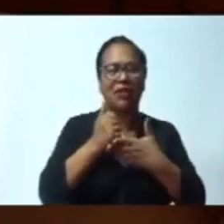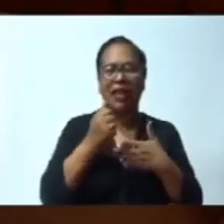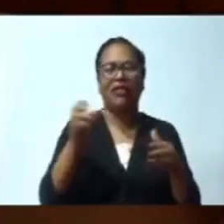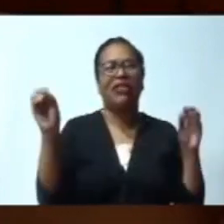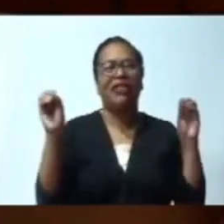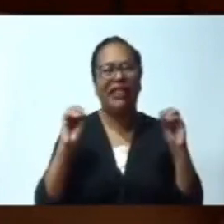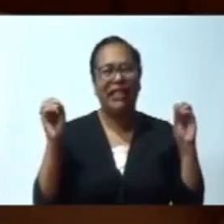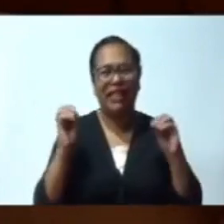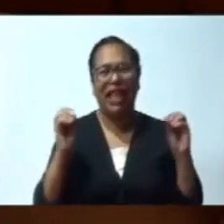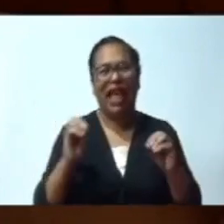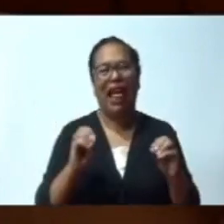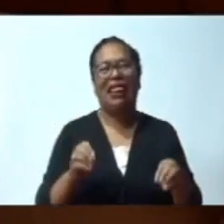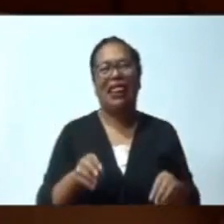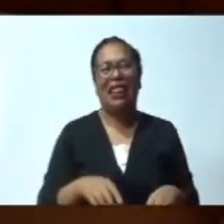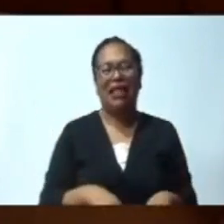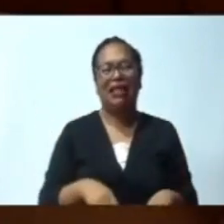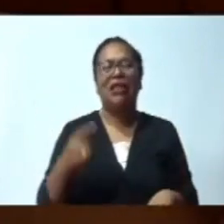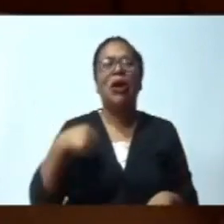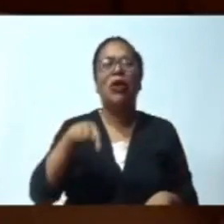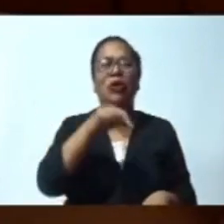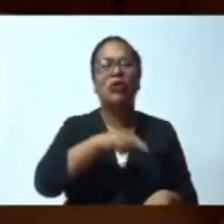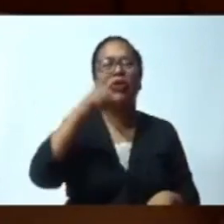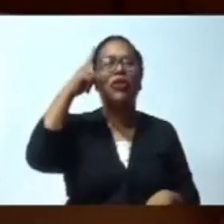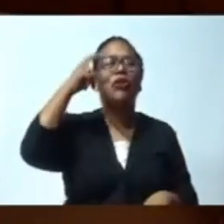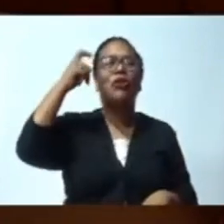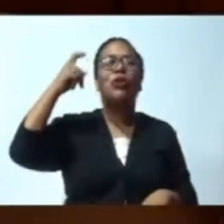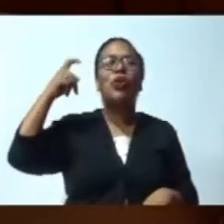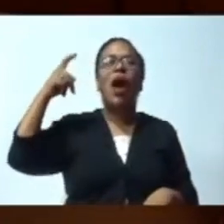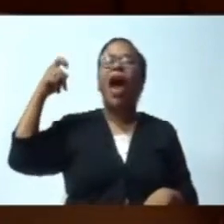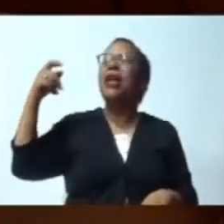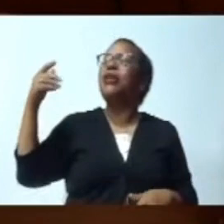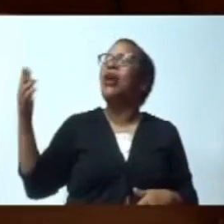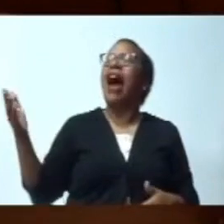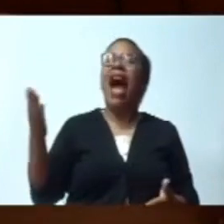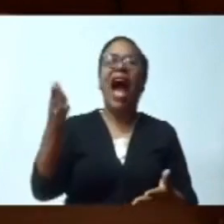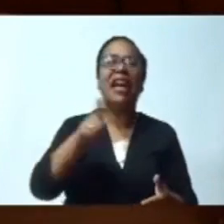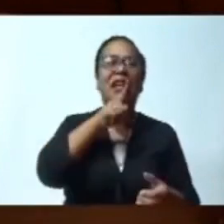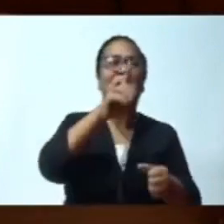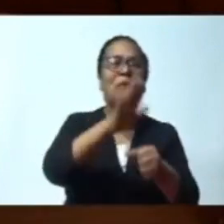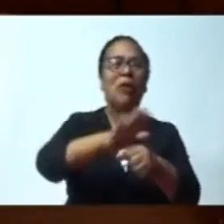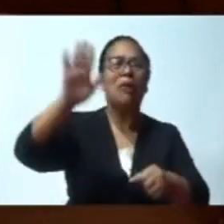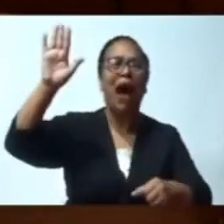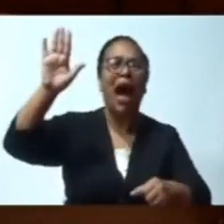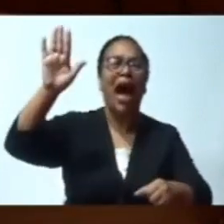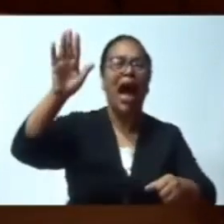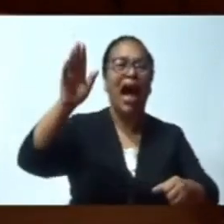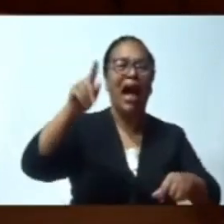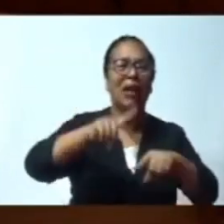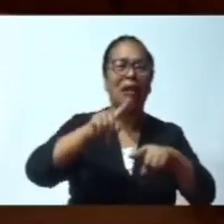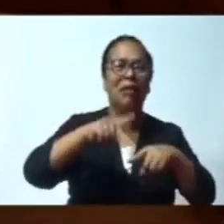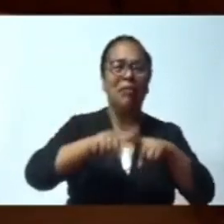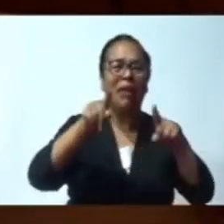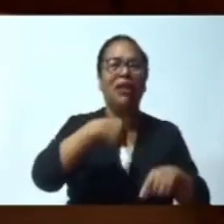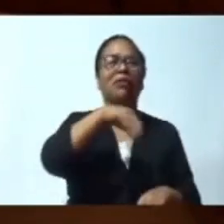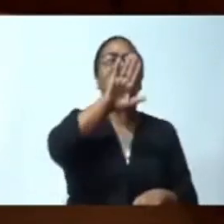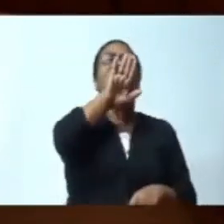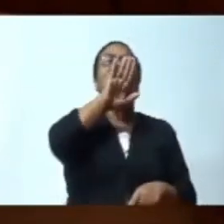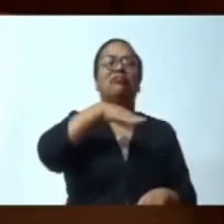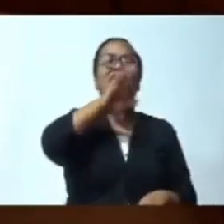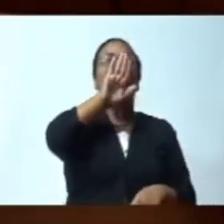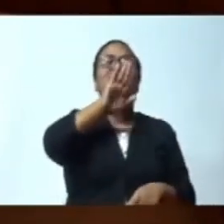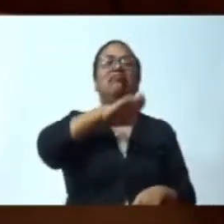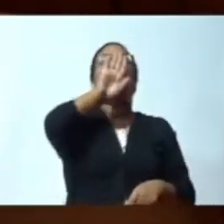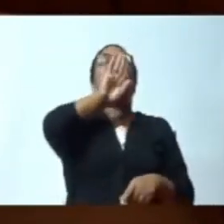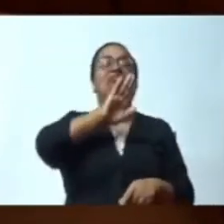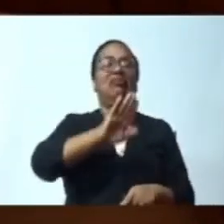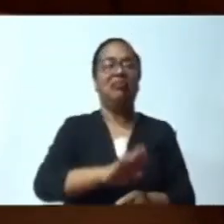allantarnos, vendernos sueños y hacer promesas que nunca han cumplido y que siempre las lleva el viento. Y es bueno que